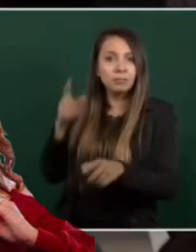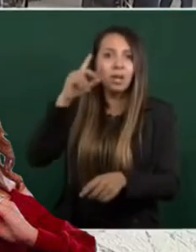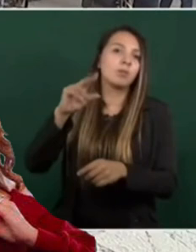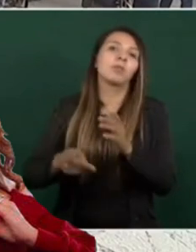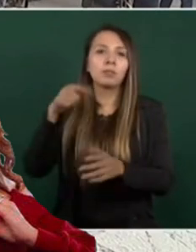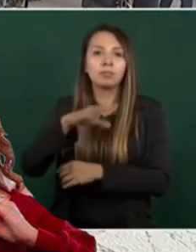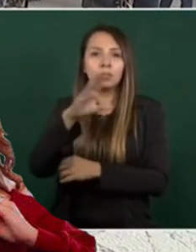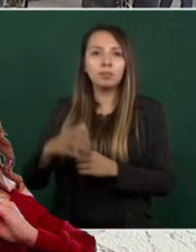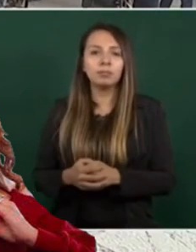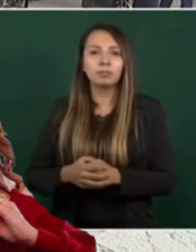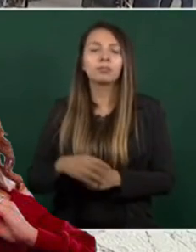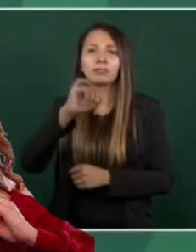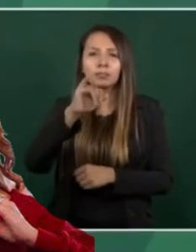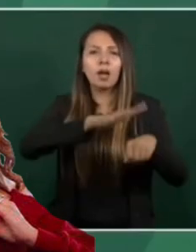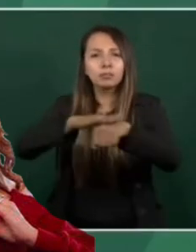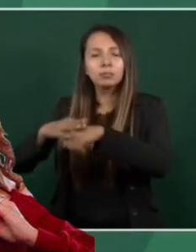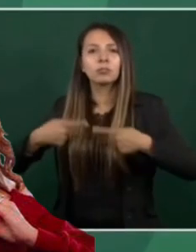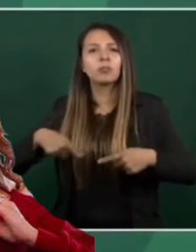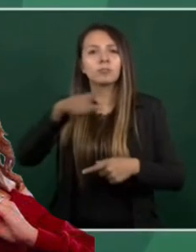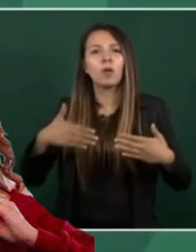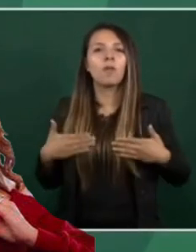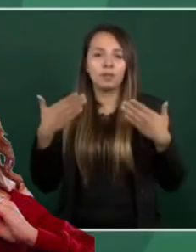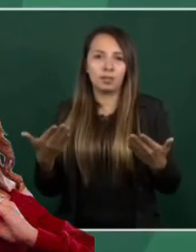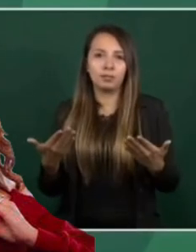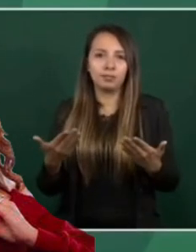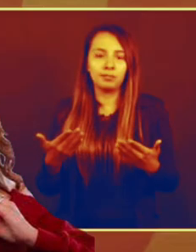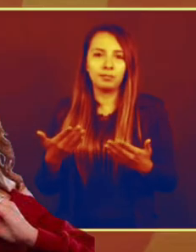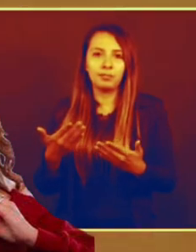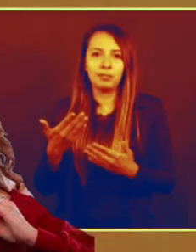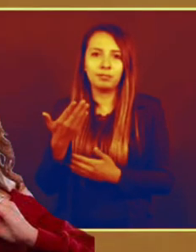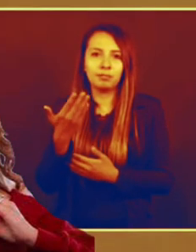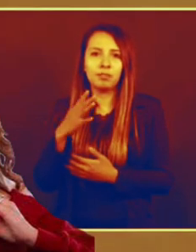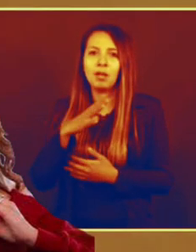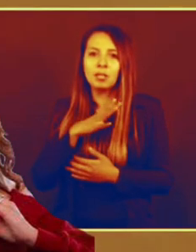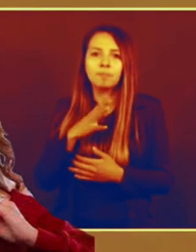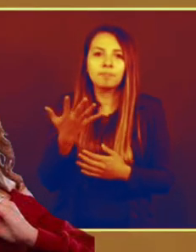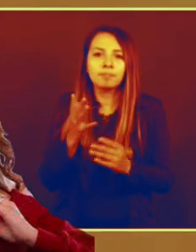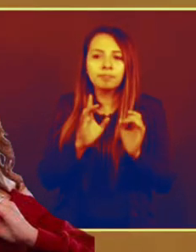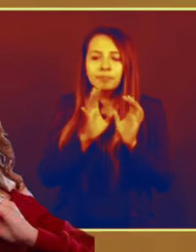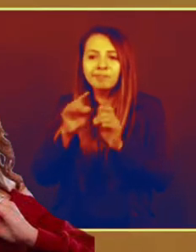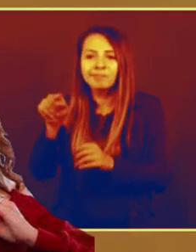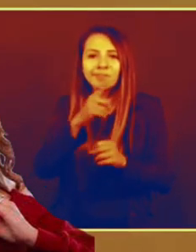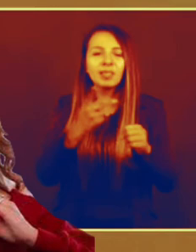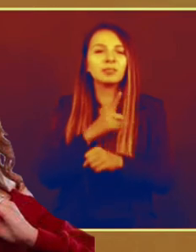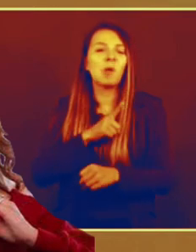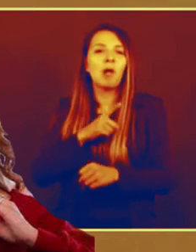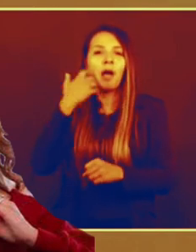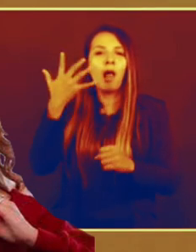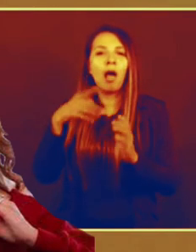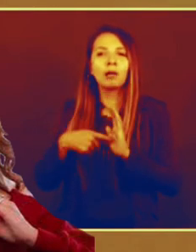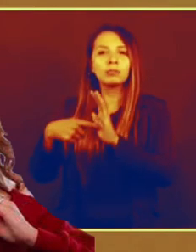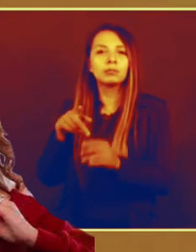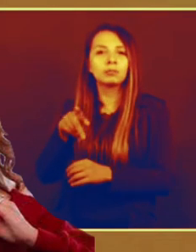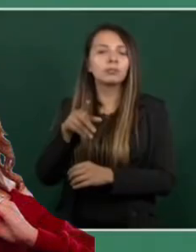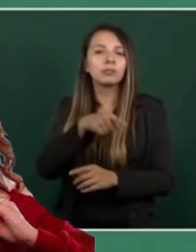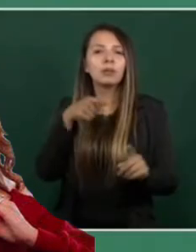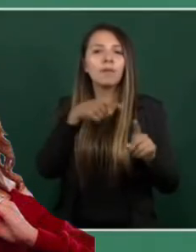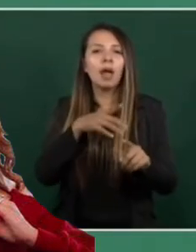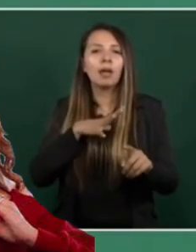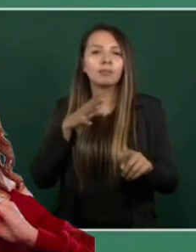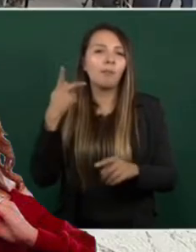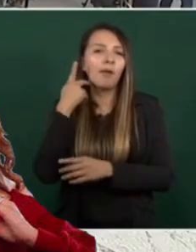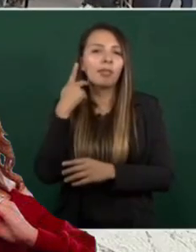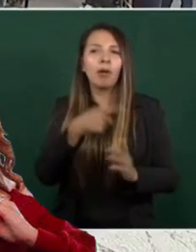y decirle a la gente que tenga la confianza que son actos más que nada propagandístico con propósitos políticos